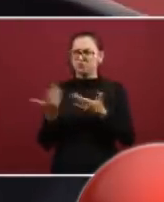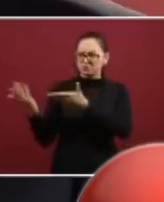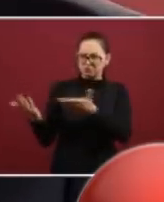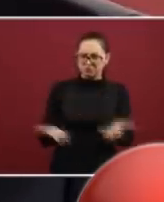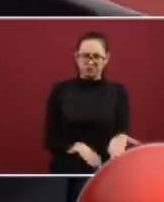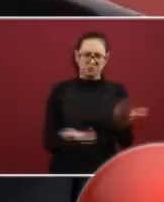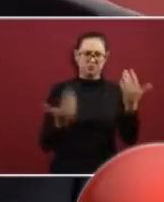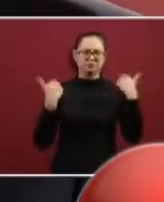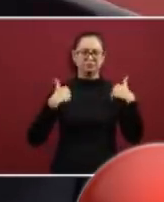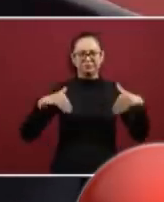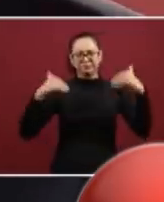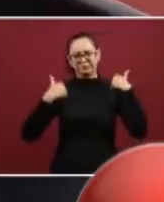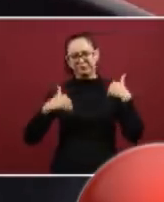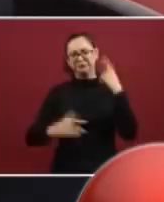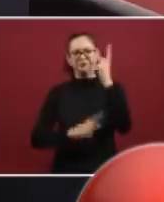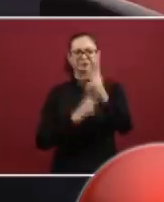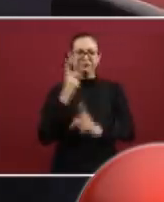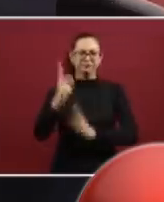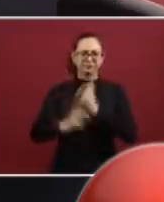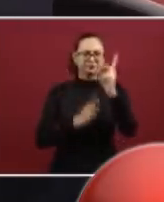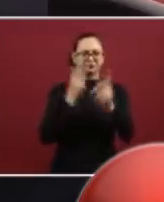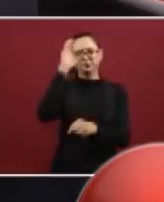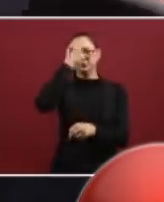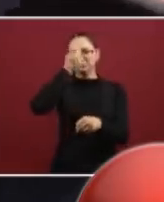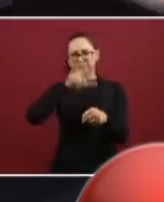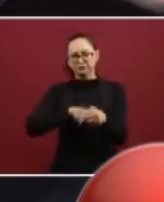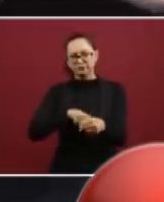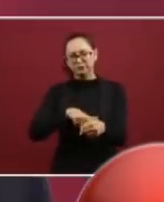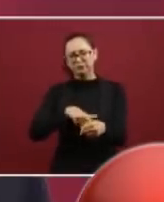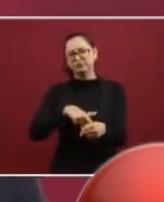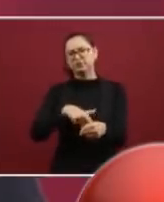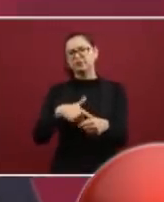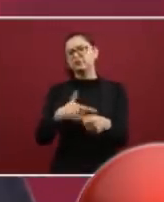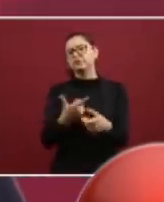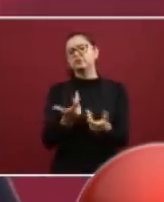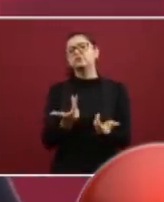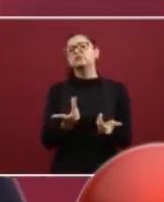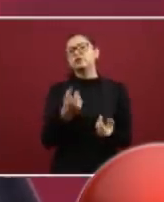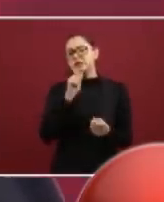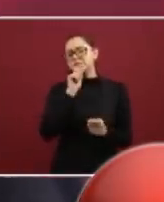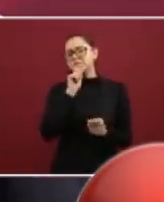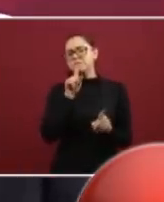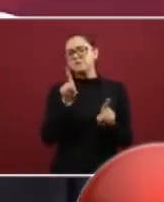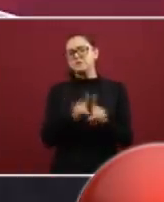recreación, deporte, cultura y también